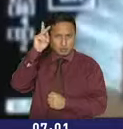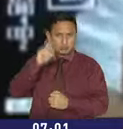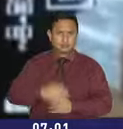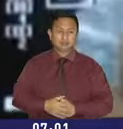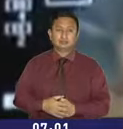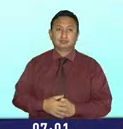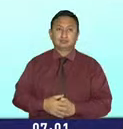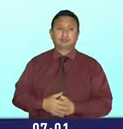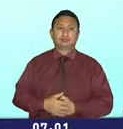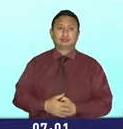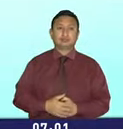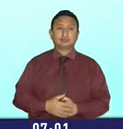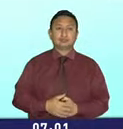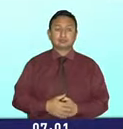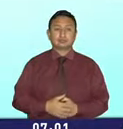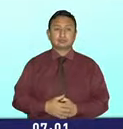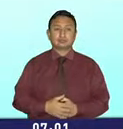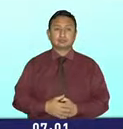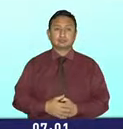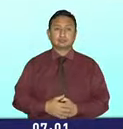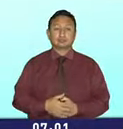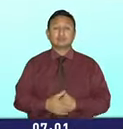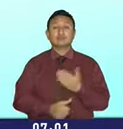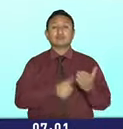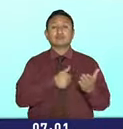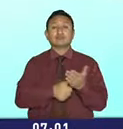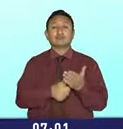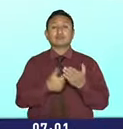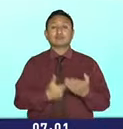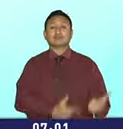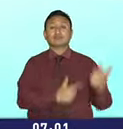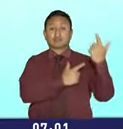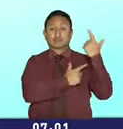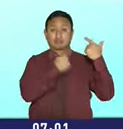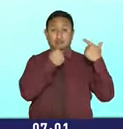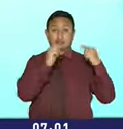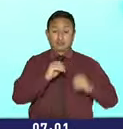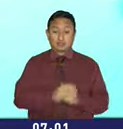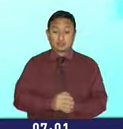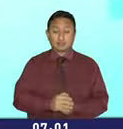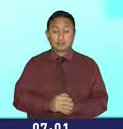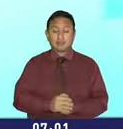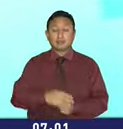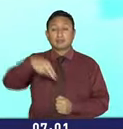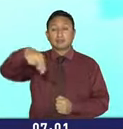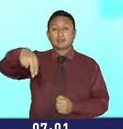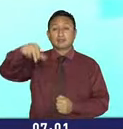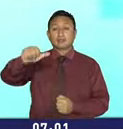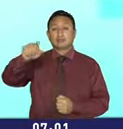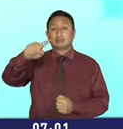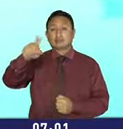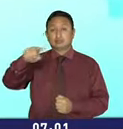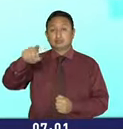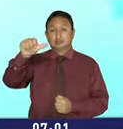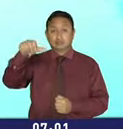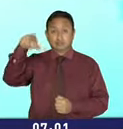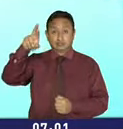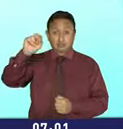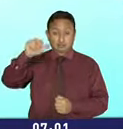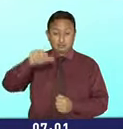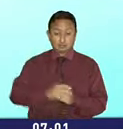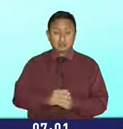Y el Ministerio de Defensa indicó que Miguel Ángel Nazareno, alias Don Nasa, ingresó 3 veces al complejo